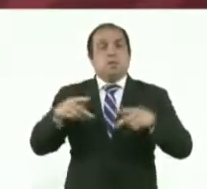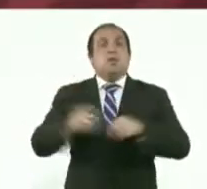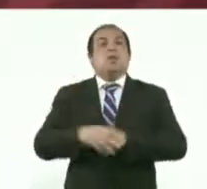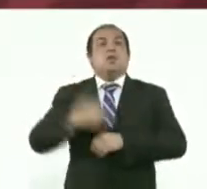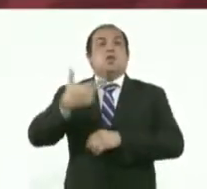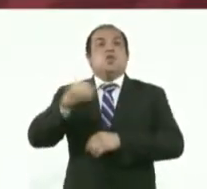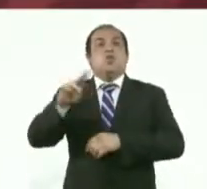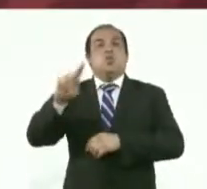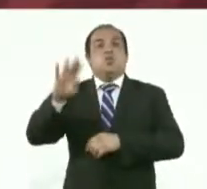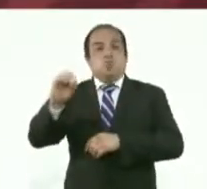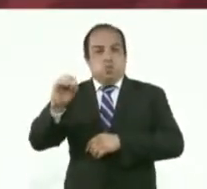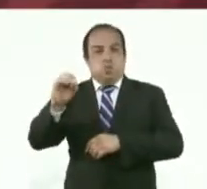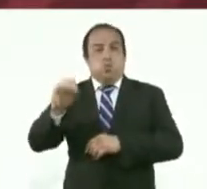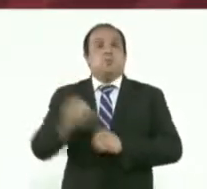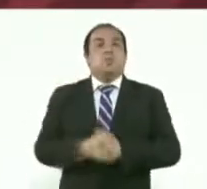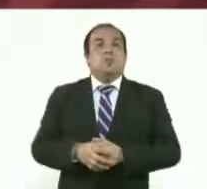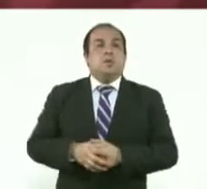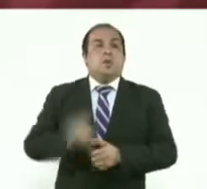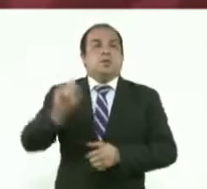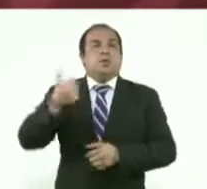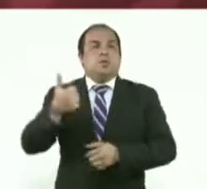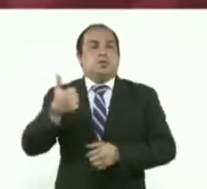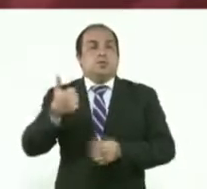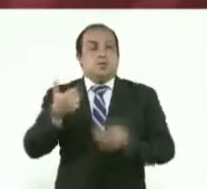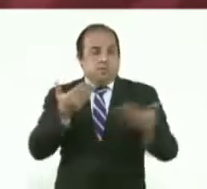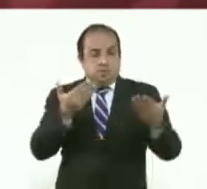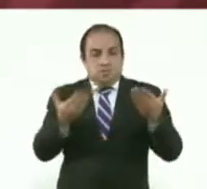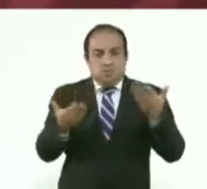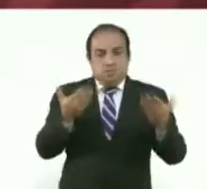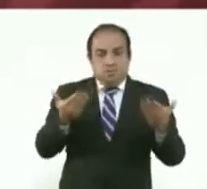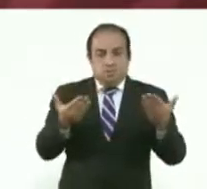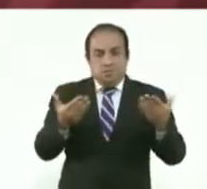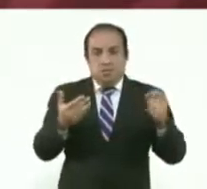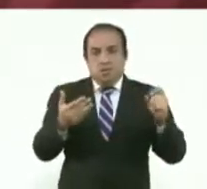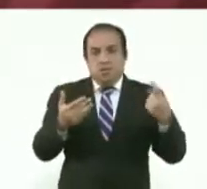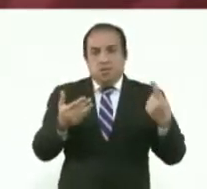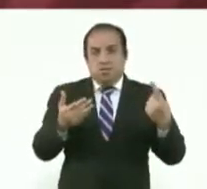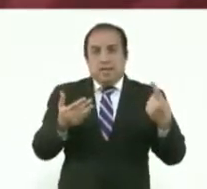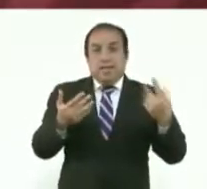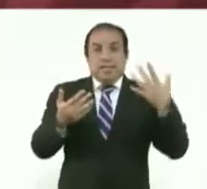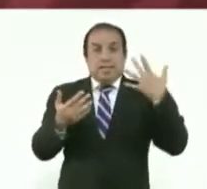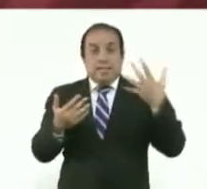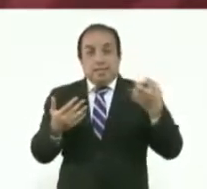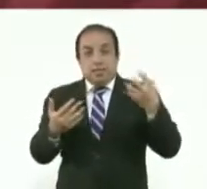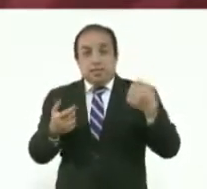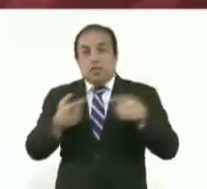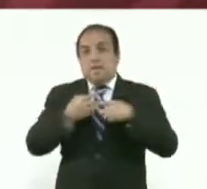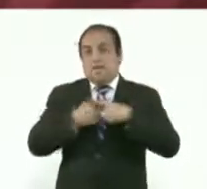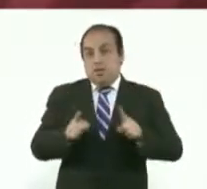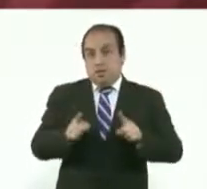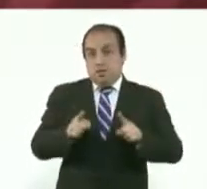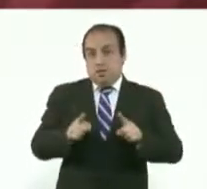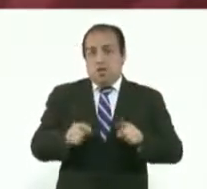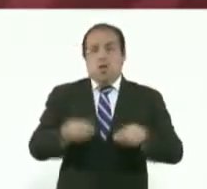Huipulco, o sea, 26 a 21 pesos, 5 pesos de diferencia. Pues es muchísimo. O